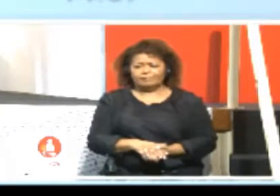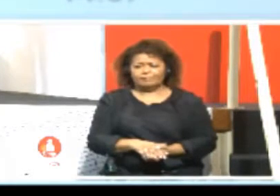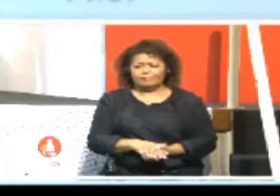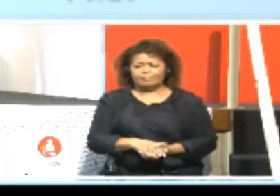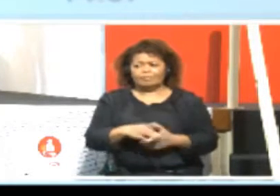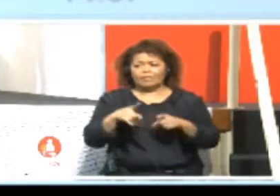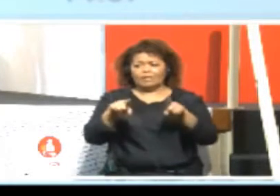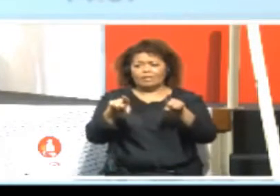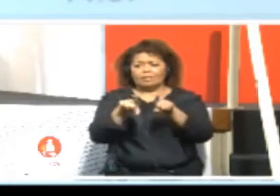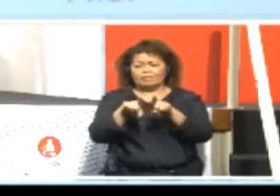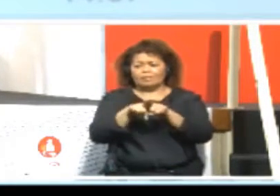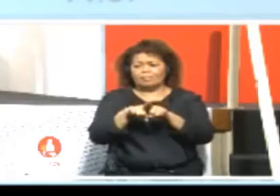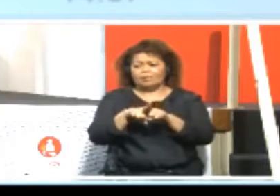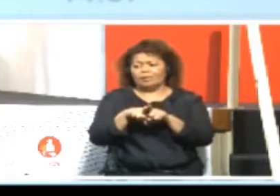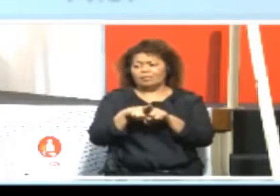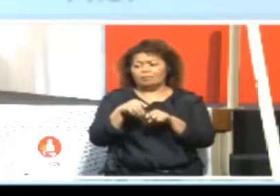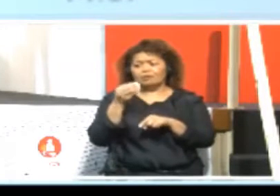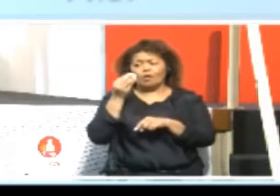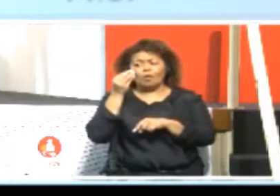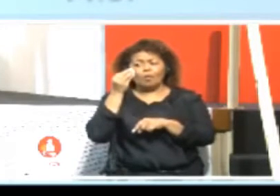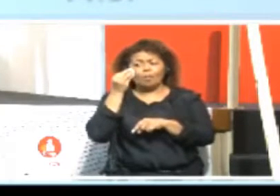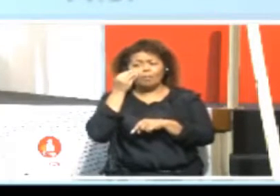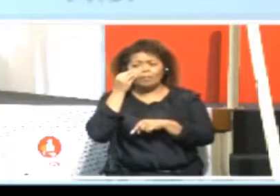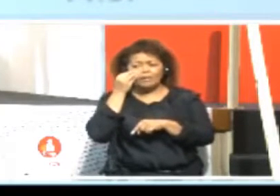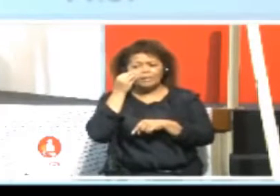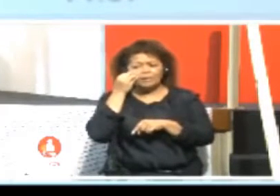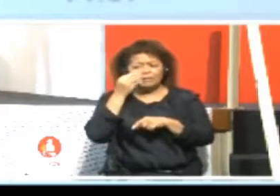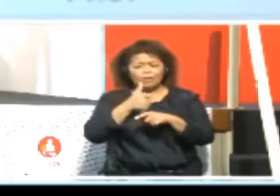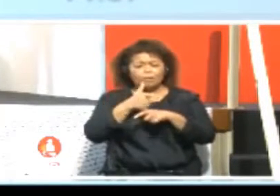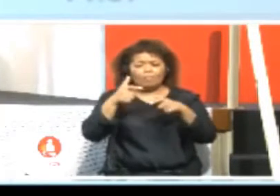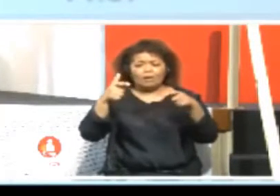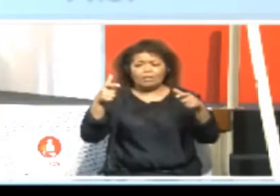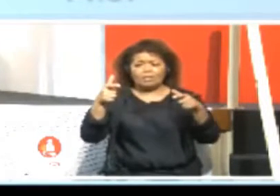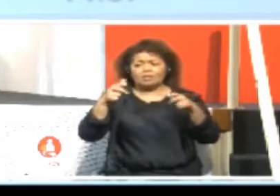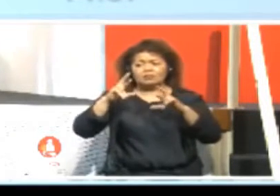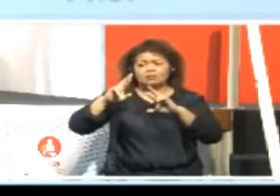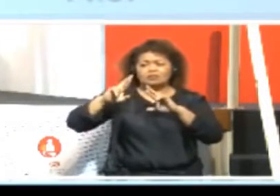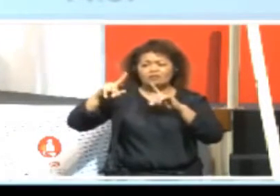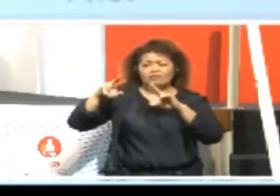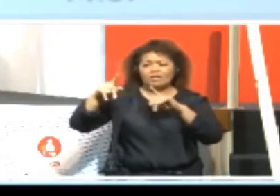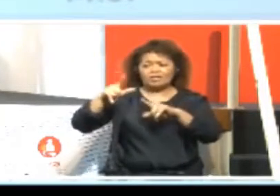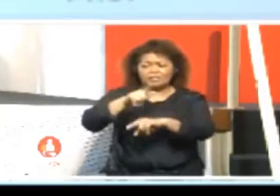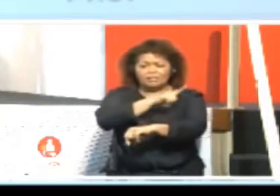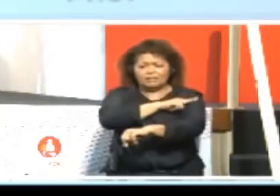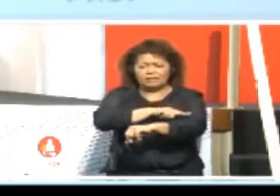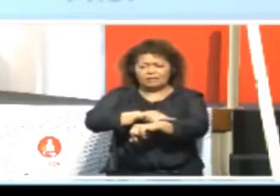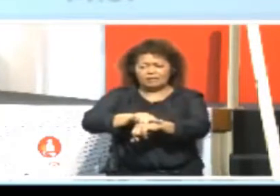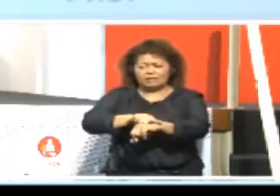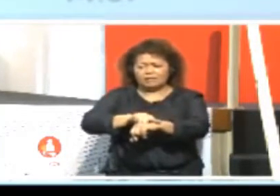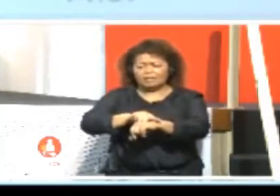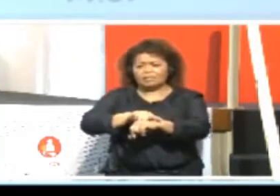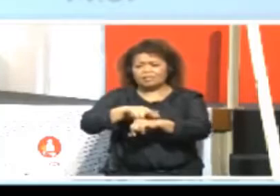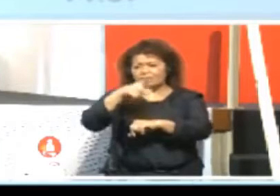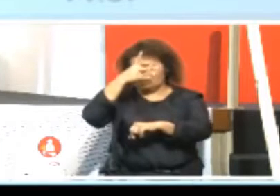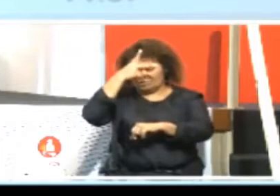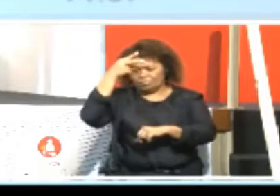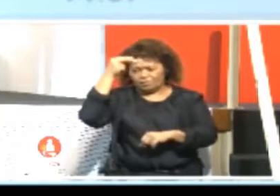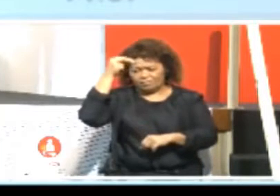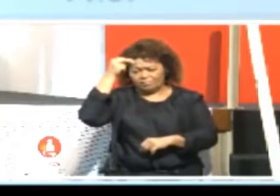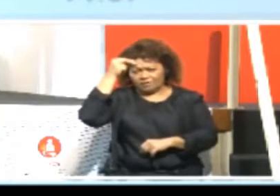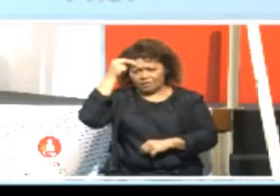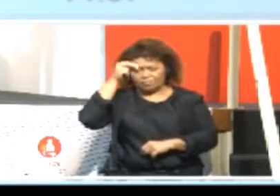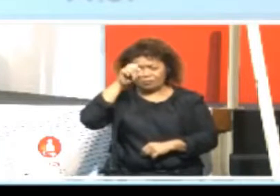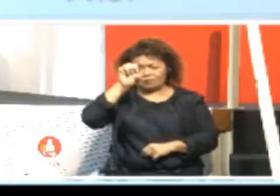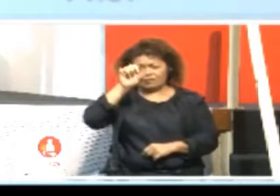También noté que había muchísima variación en el término de educación de los alcaldes de El Salvador, pero se ve que en completa